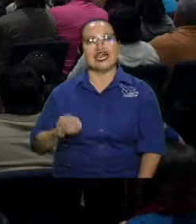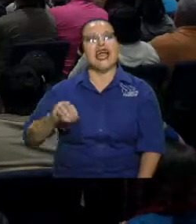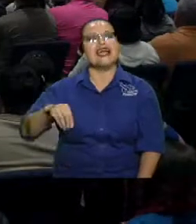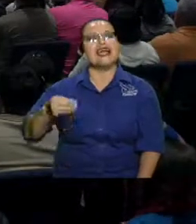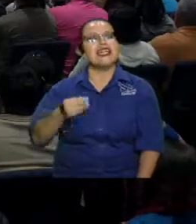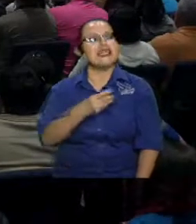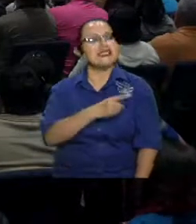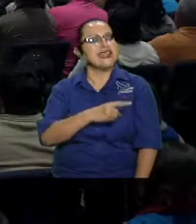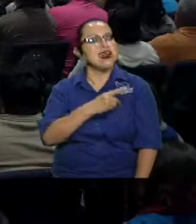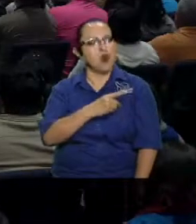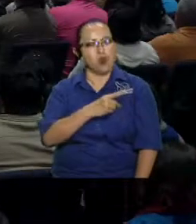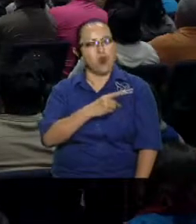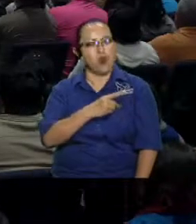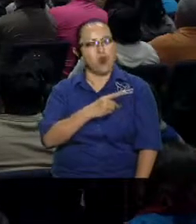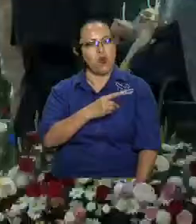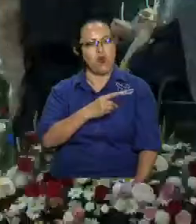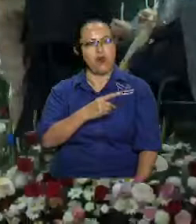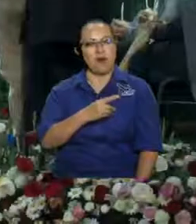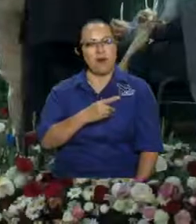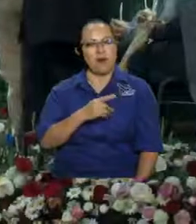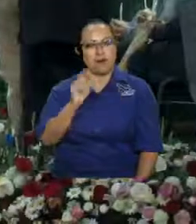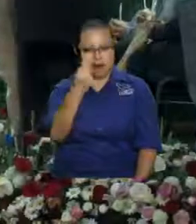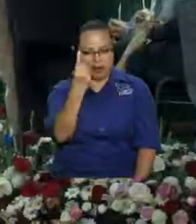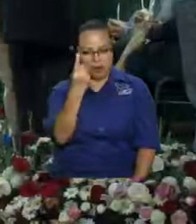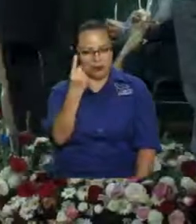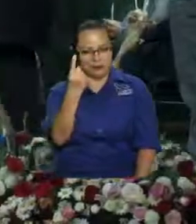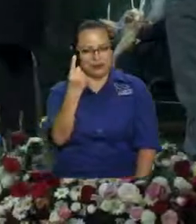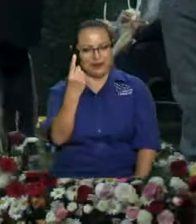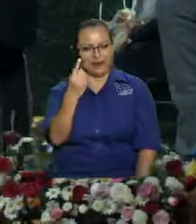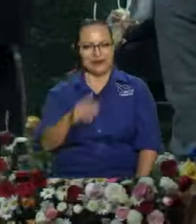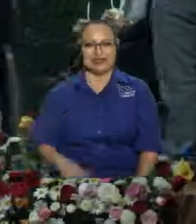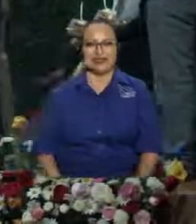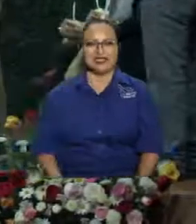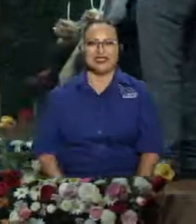¿Cuáles deseos le entramos? Ayúdenme.